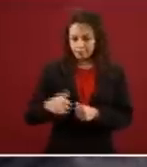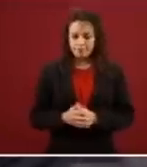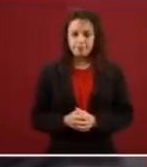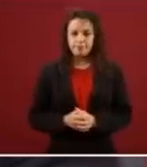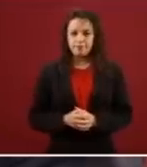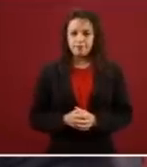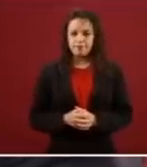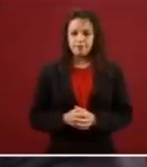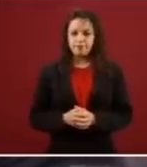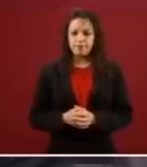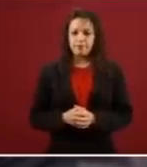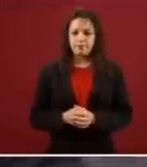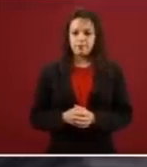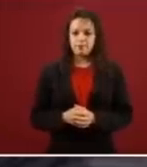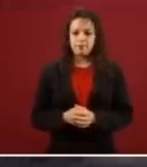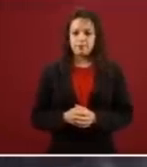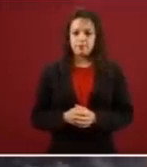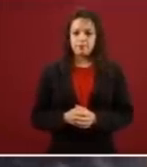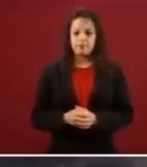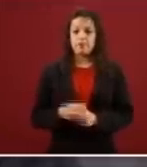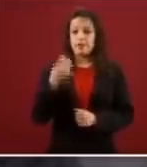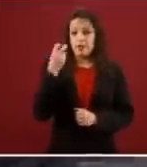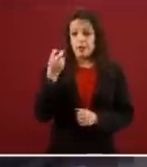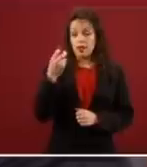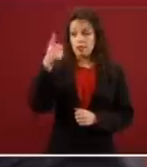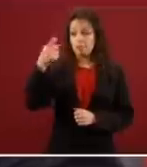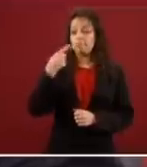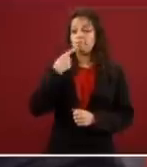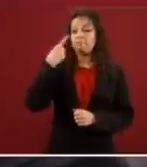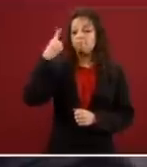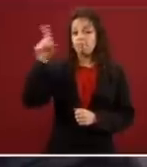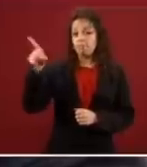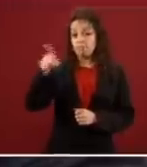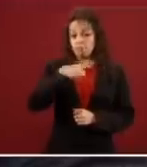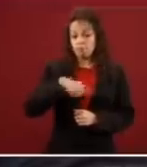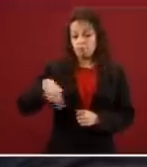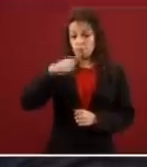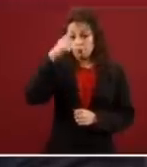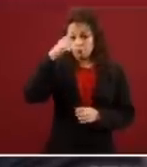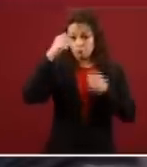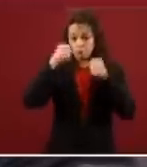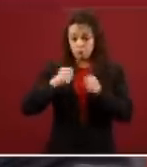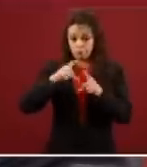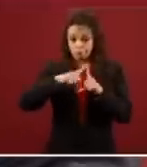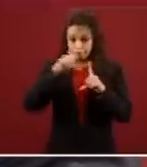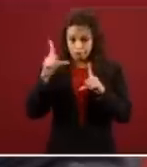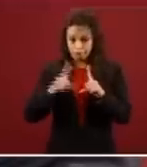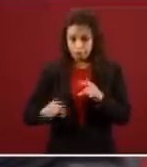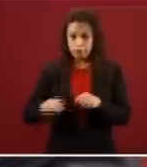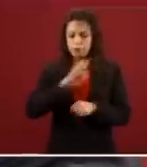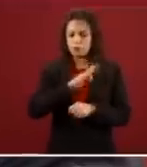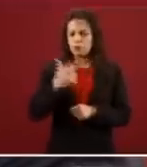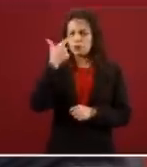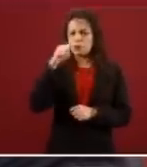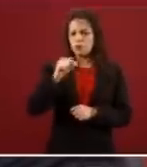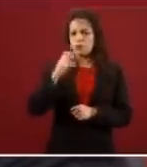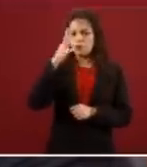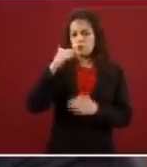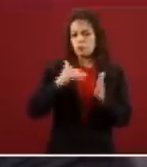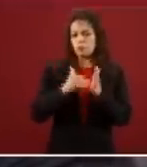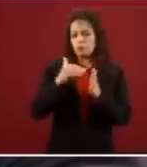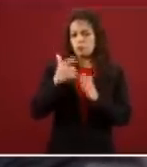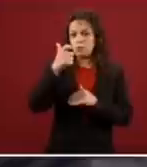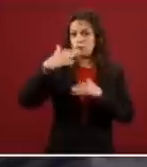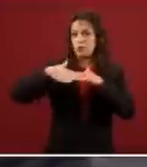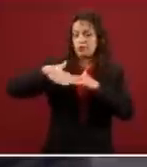contra la seguridad nacional también permite prisión preventiva oficiosa por arriba de 7.5 millones de